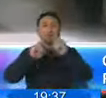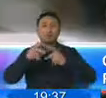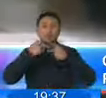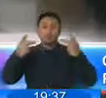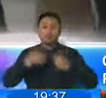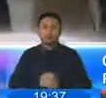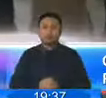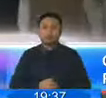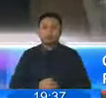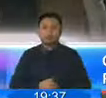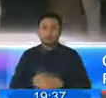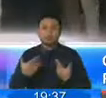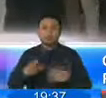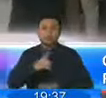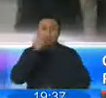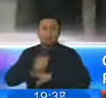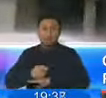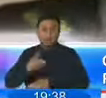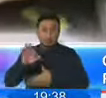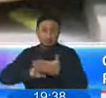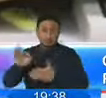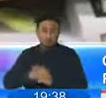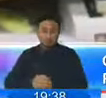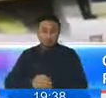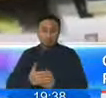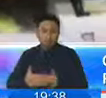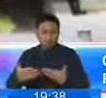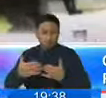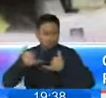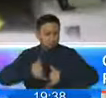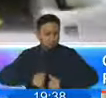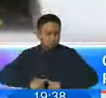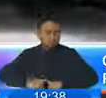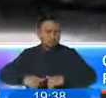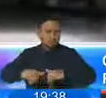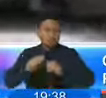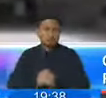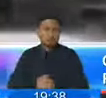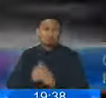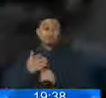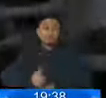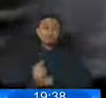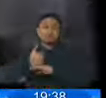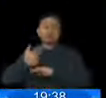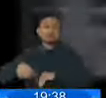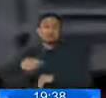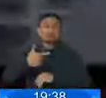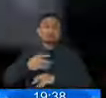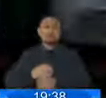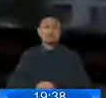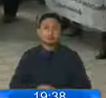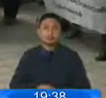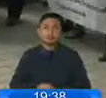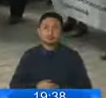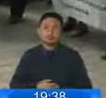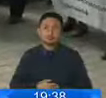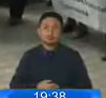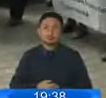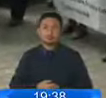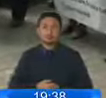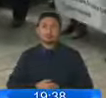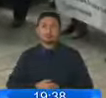popular! Tras este dictamen favorable, la obra continuaría sin problemas, según dijeron las autoridades encargadas del proyecto. En